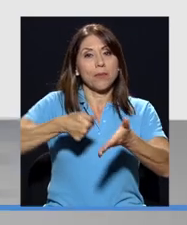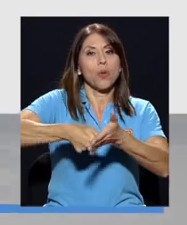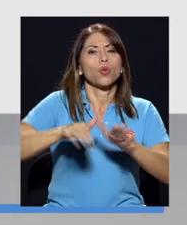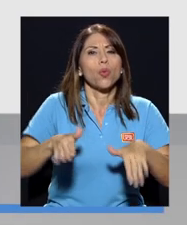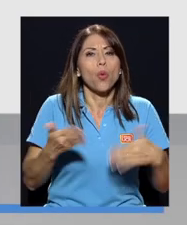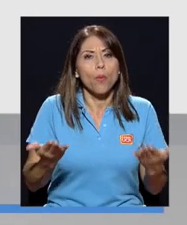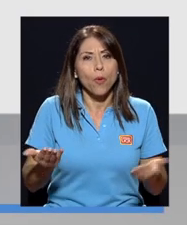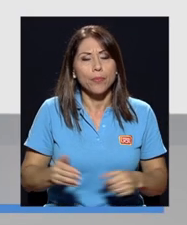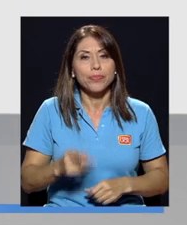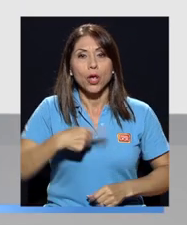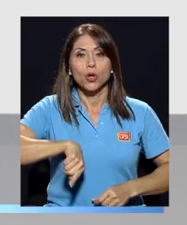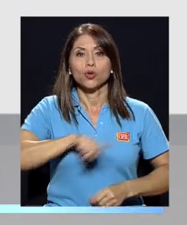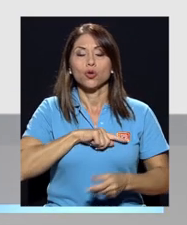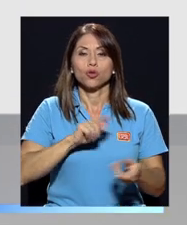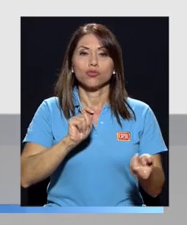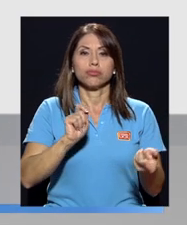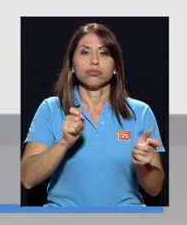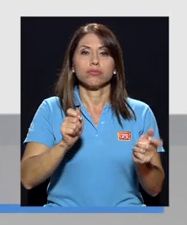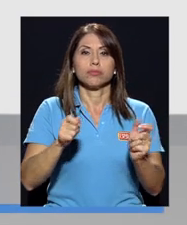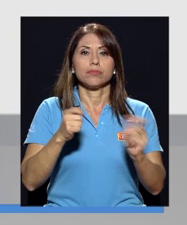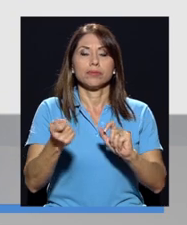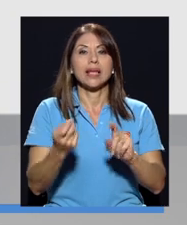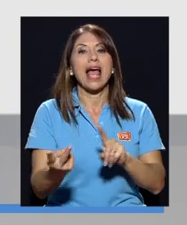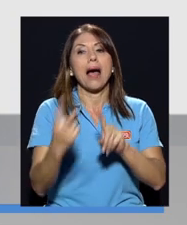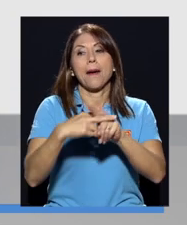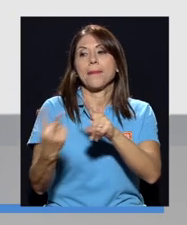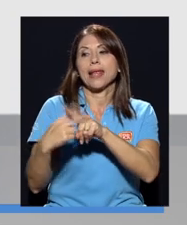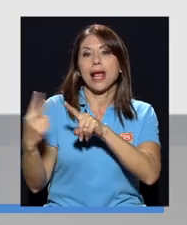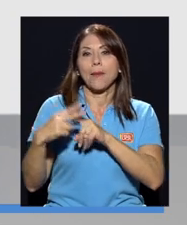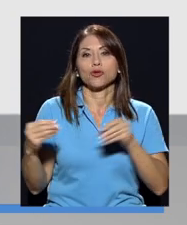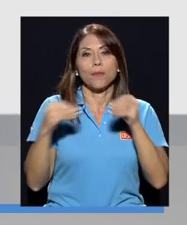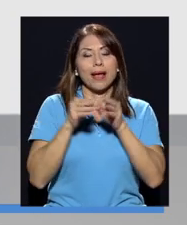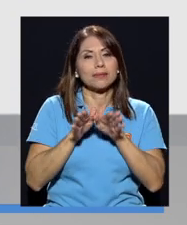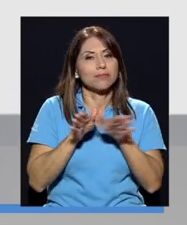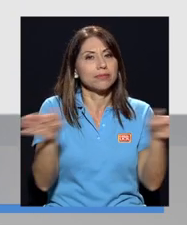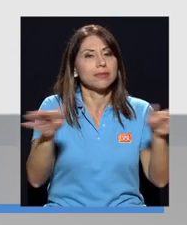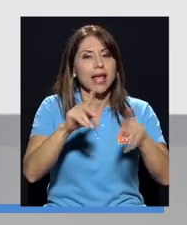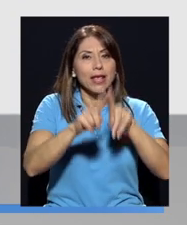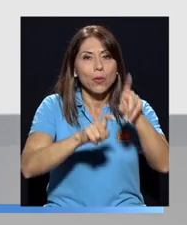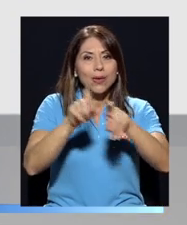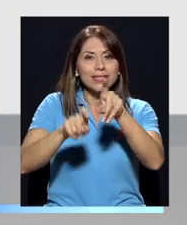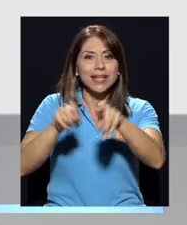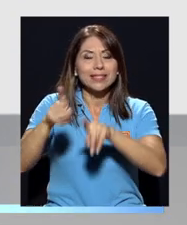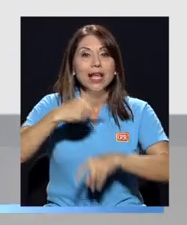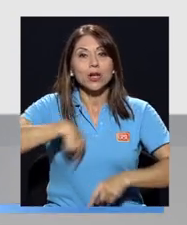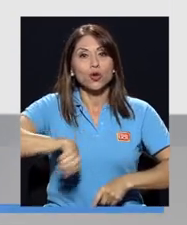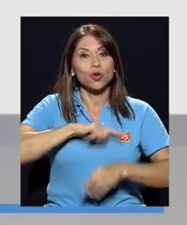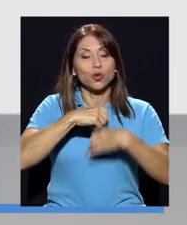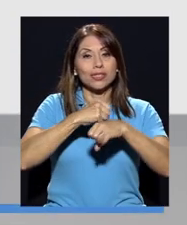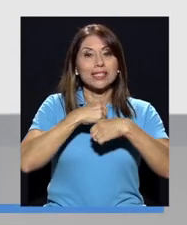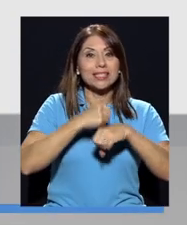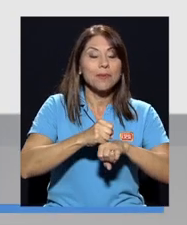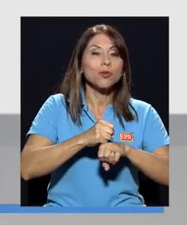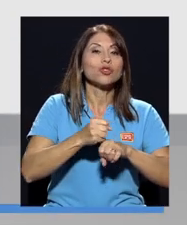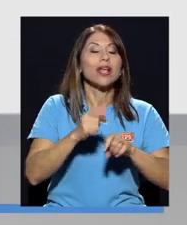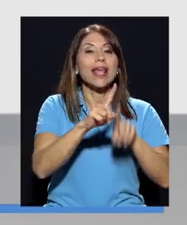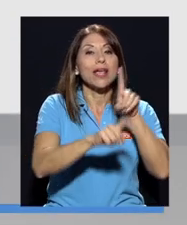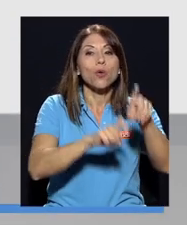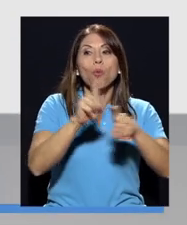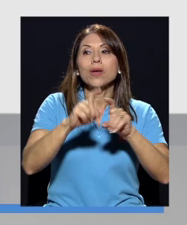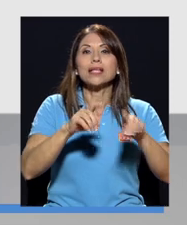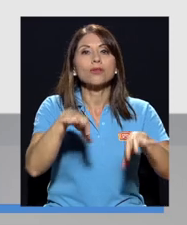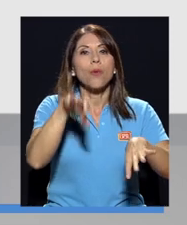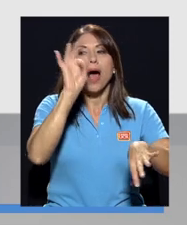modificamos y aplicamos una cantidad más amplia encuestas en este caso hicimos tanto encuestas aleatorias que es lo que hacemos